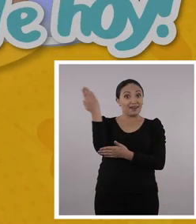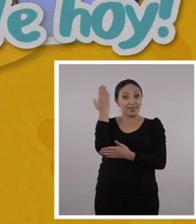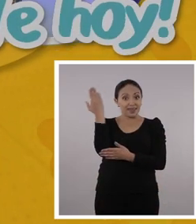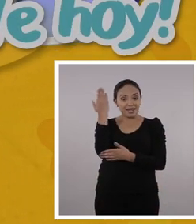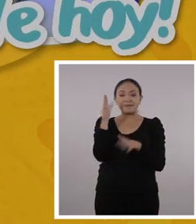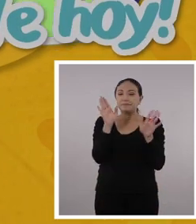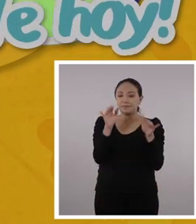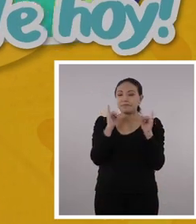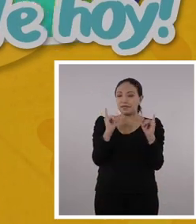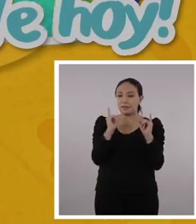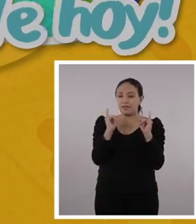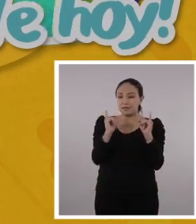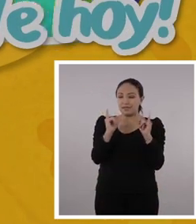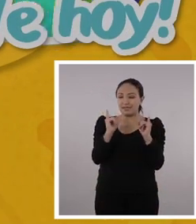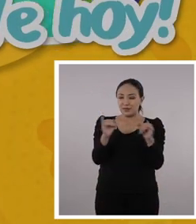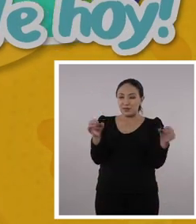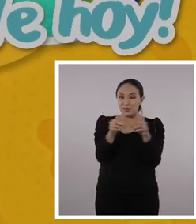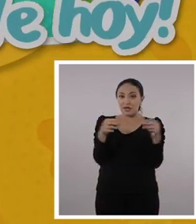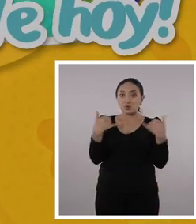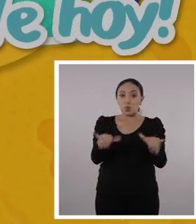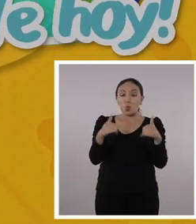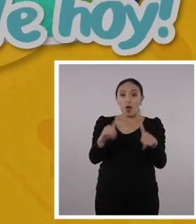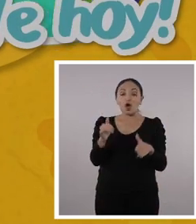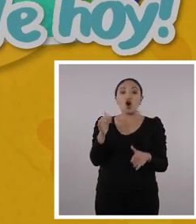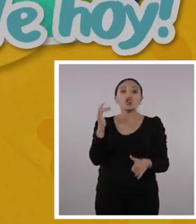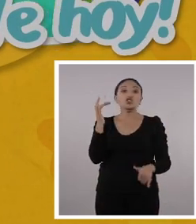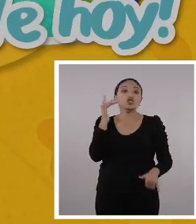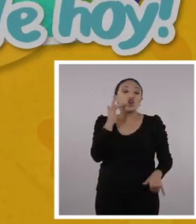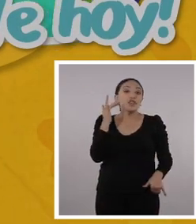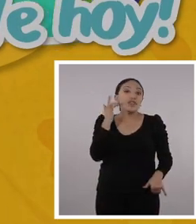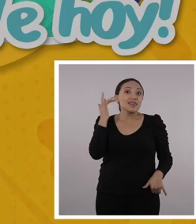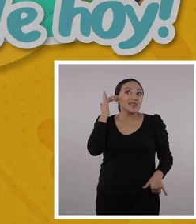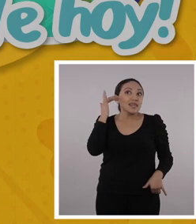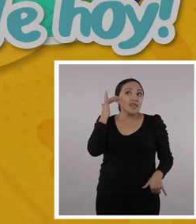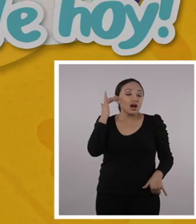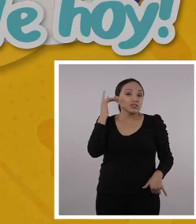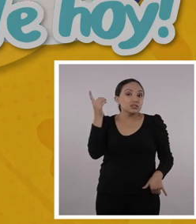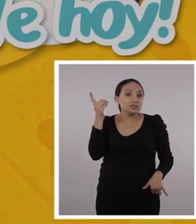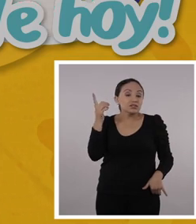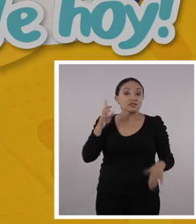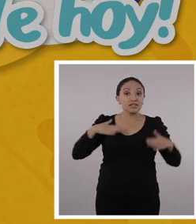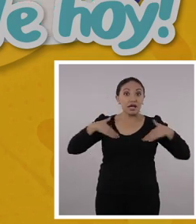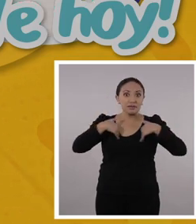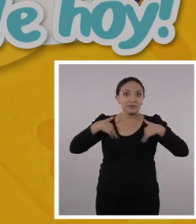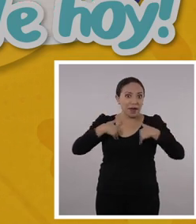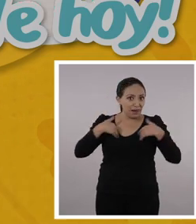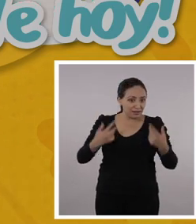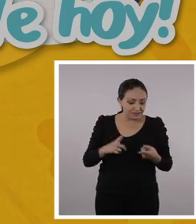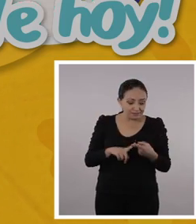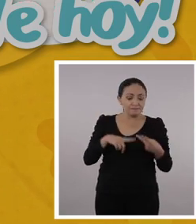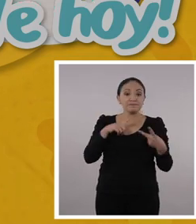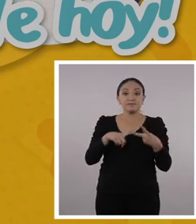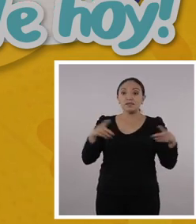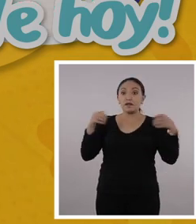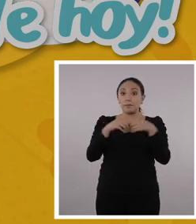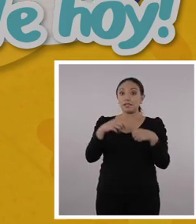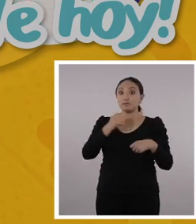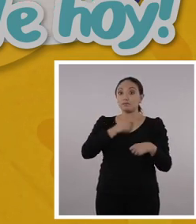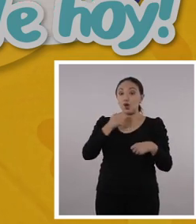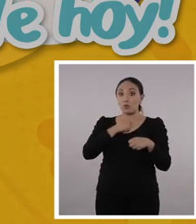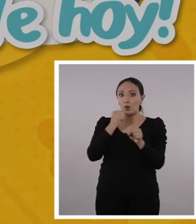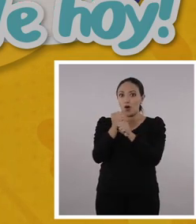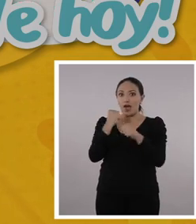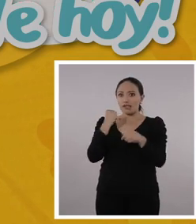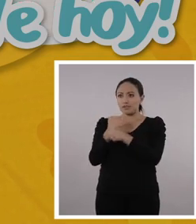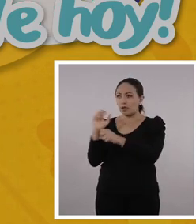Hoy en Aprender la Tele vamos a divertirnos jugando con los sonidos de los animales de la selva. Y además vamos a aprender a crear